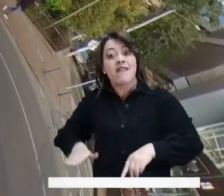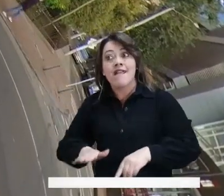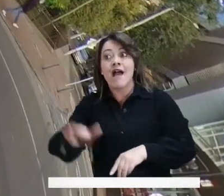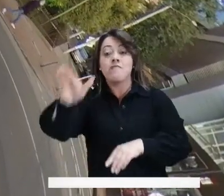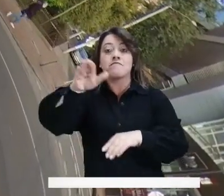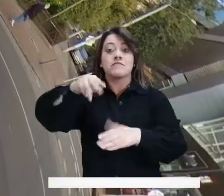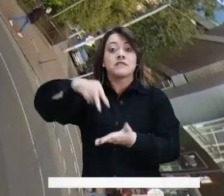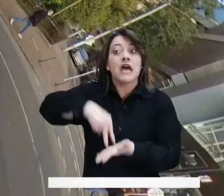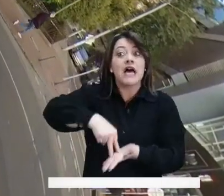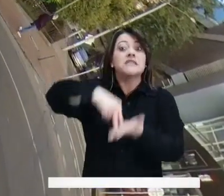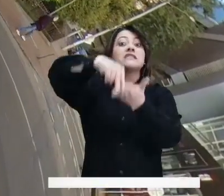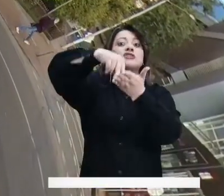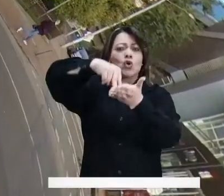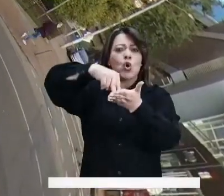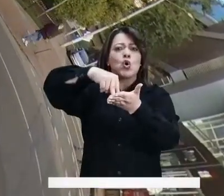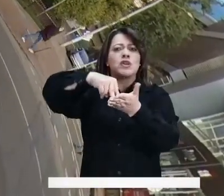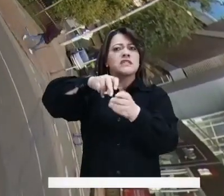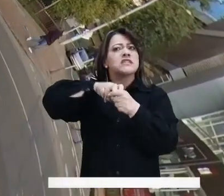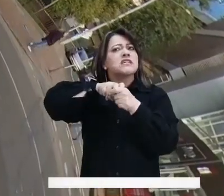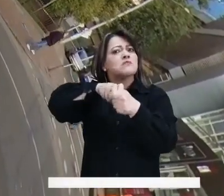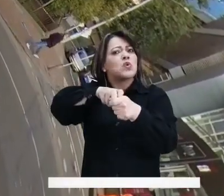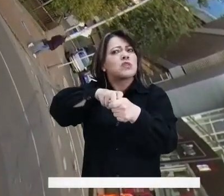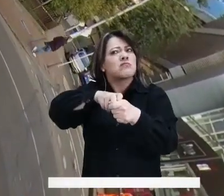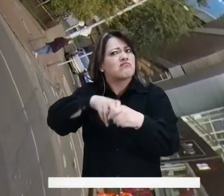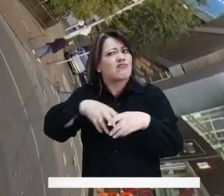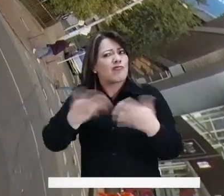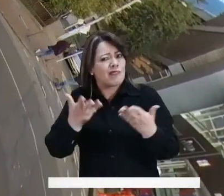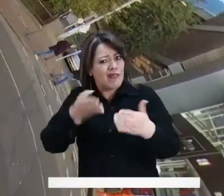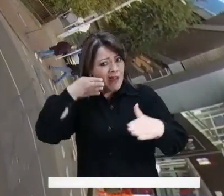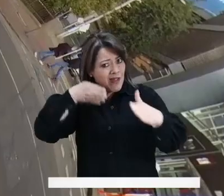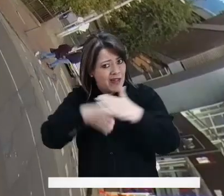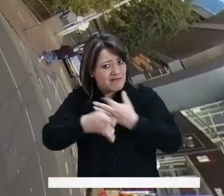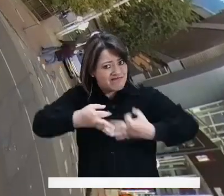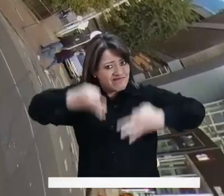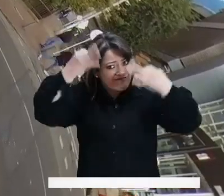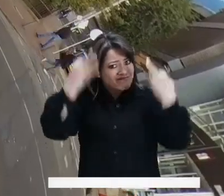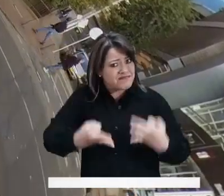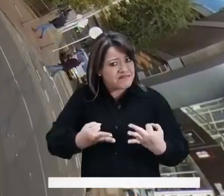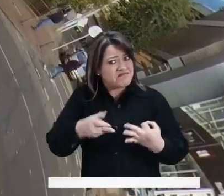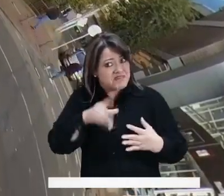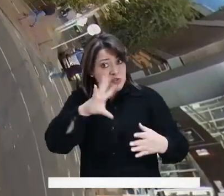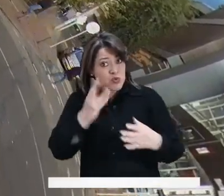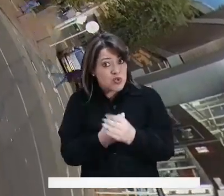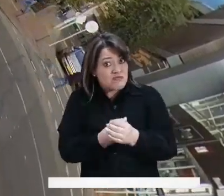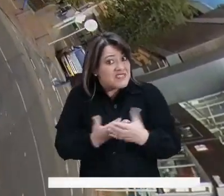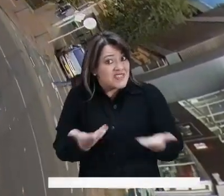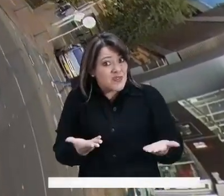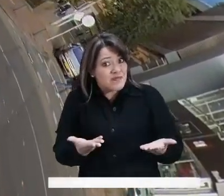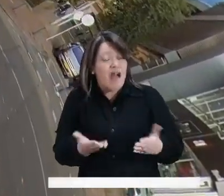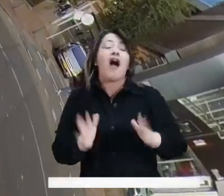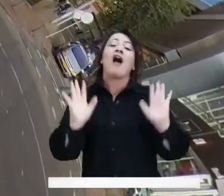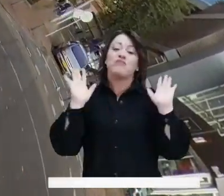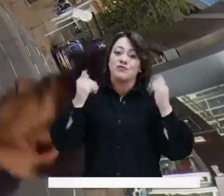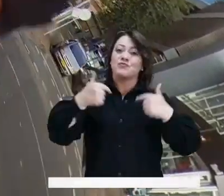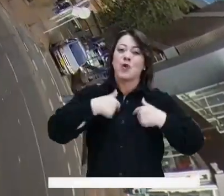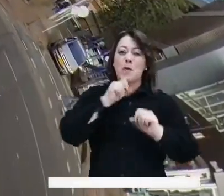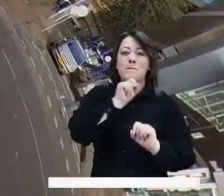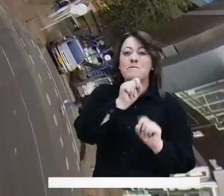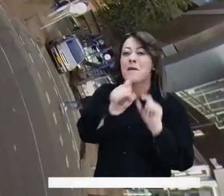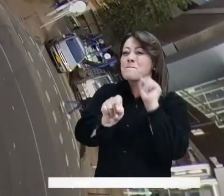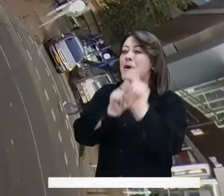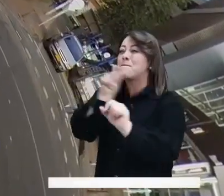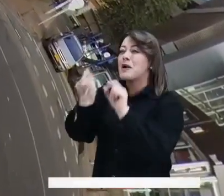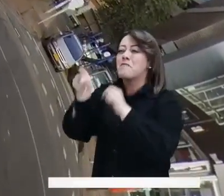y los ascensores en vías y en el transporte público son elementos que nos permiten la inclusión. Y ese es el tema que vamos a tocar